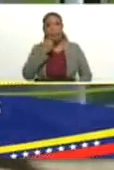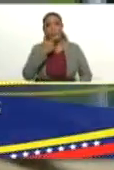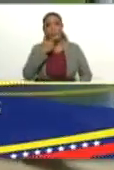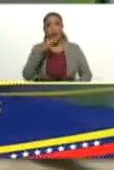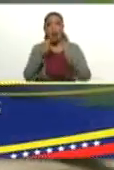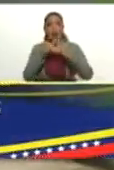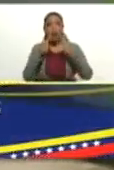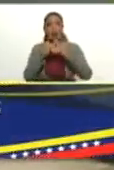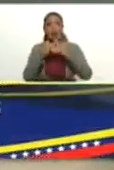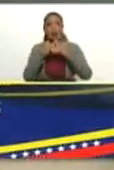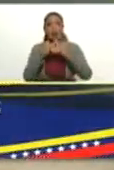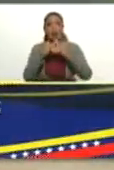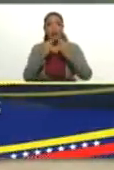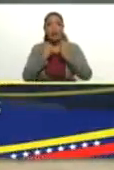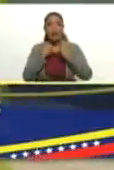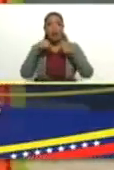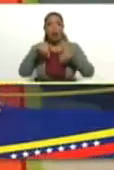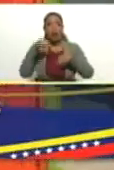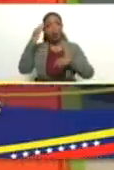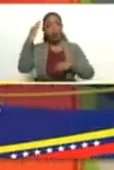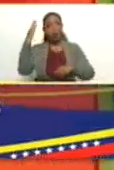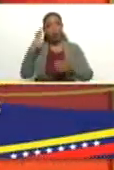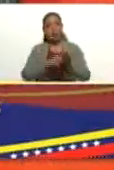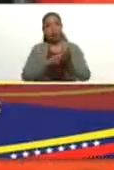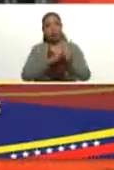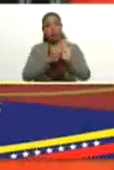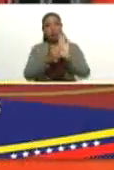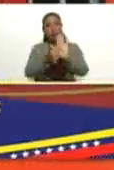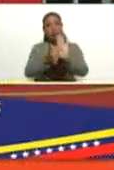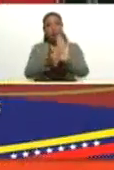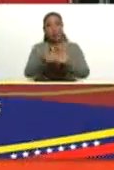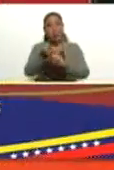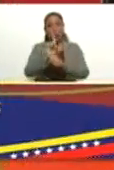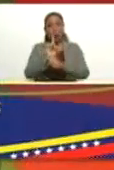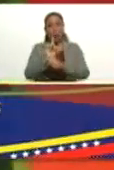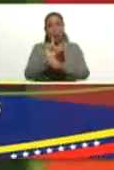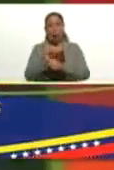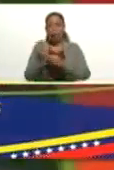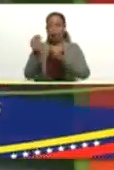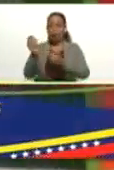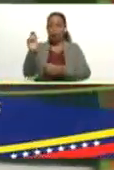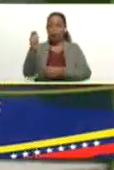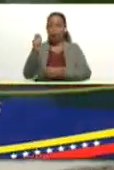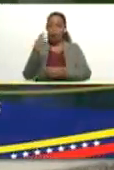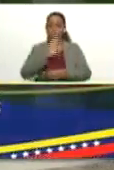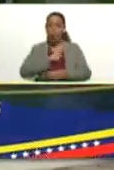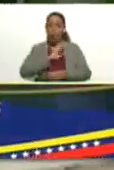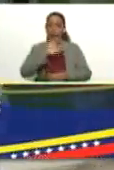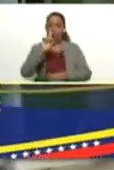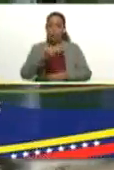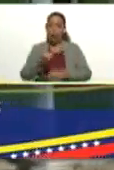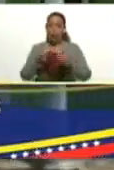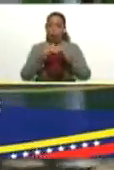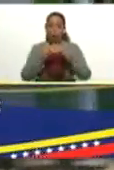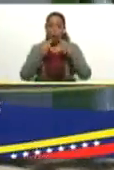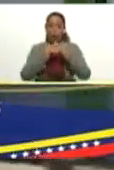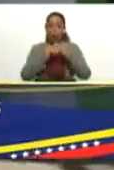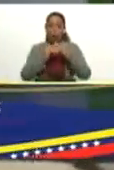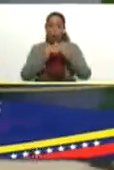donde hacen este sueño realidad, y no solamente con la entrega de sus llaves, sino de su título de propiedad, que los hace acreedores de